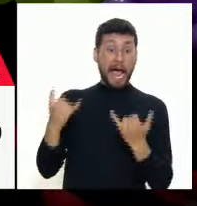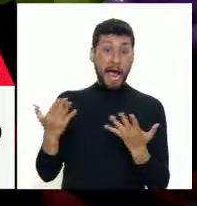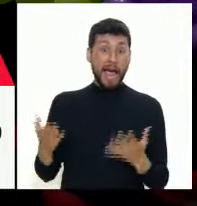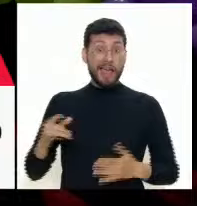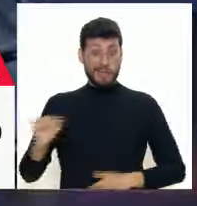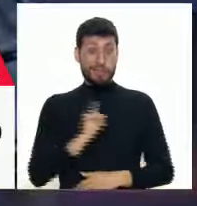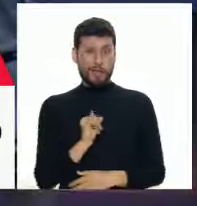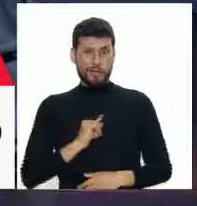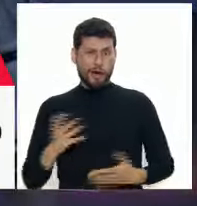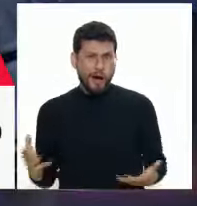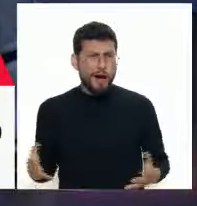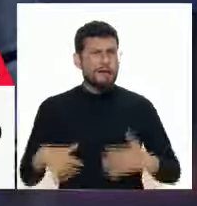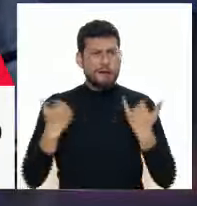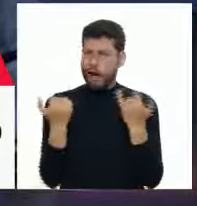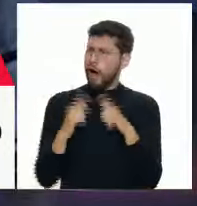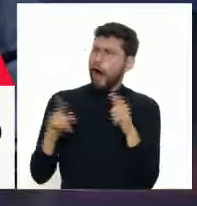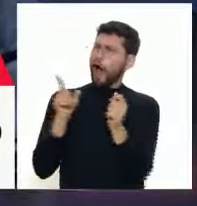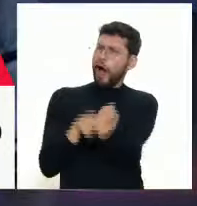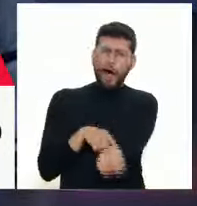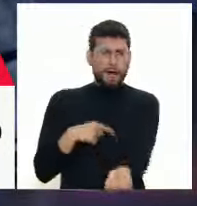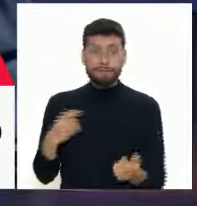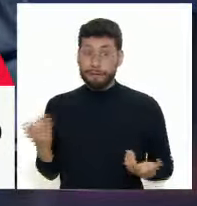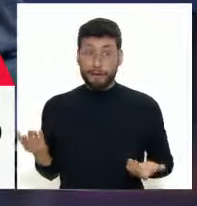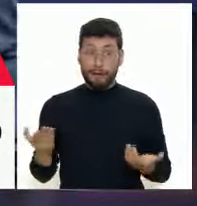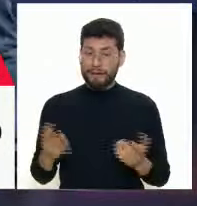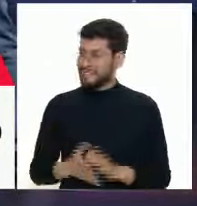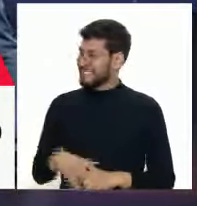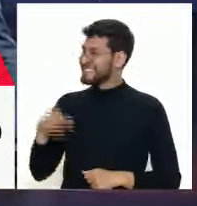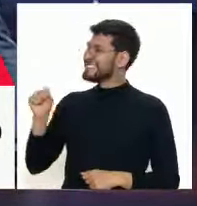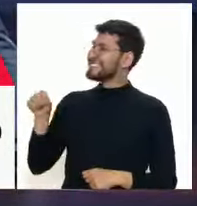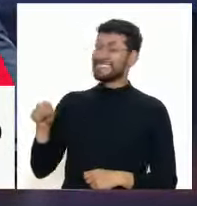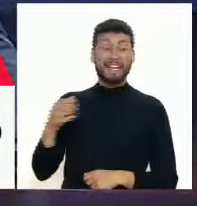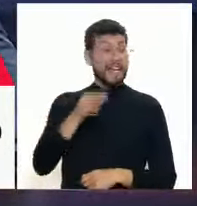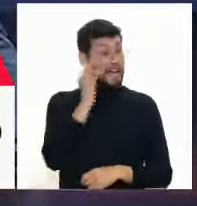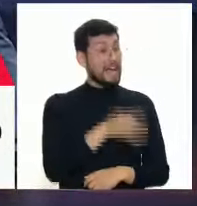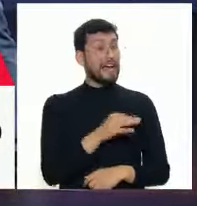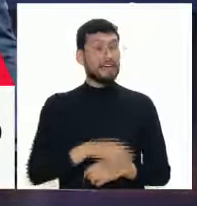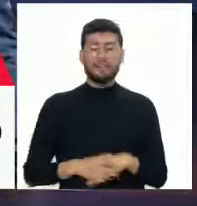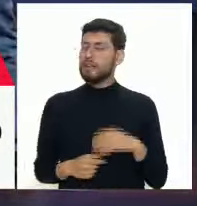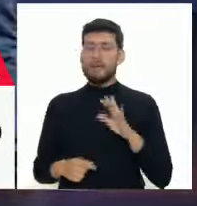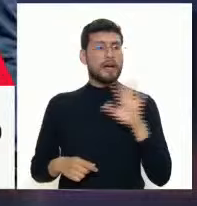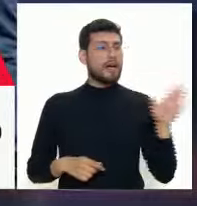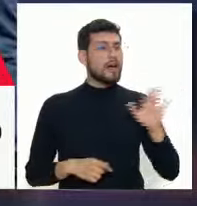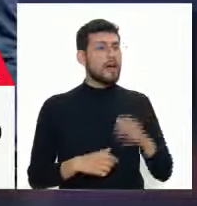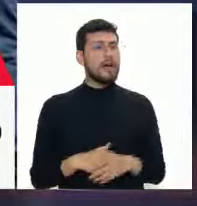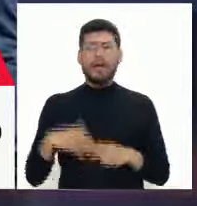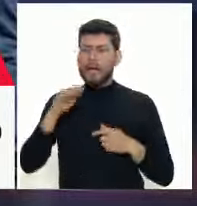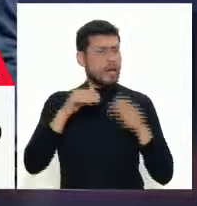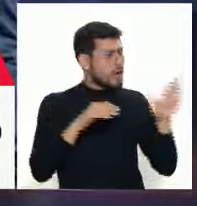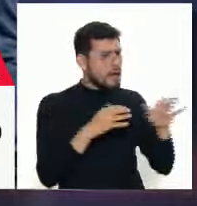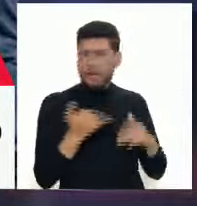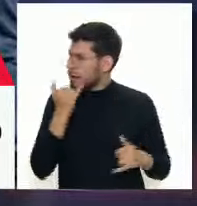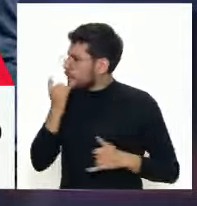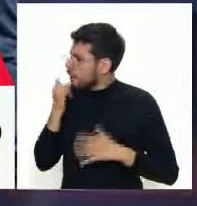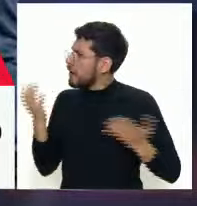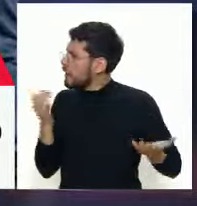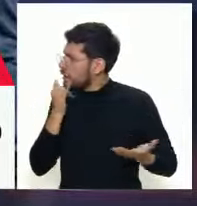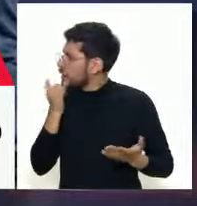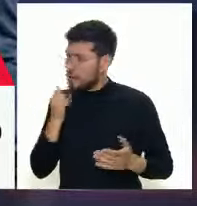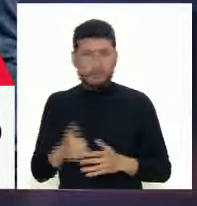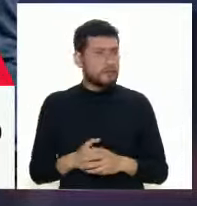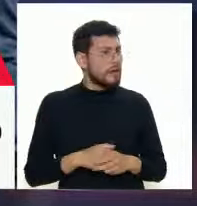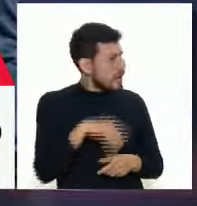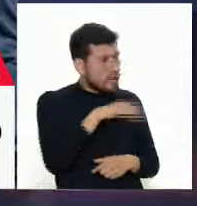de identidad y tradiciones... Es verdad, así como es importante conocer nuestra historia... ¿Qué sucede? Cuéntanos. ¿Qué? Ven,